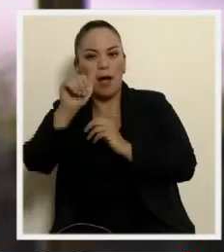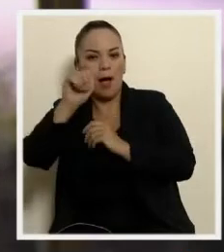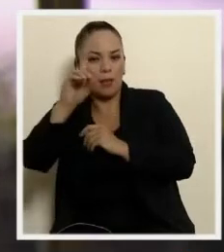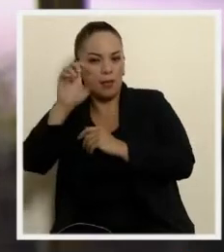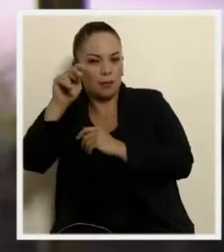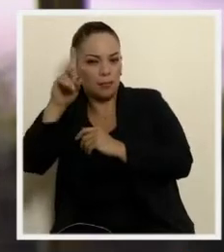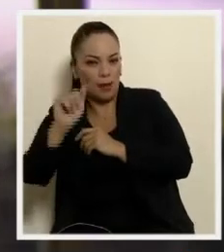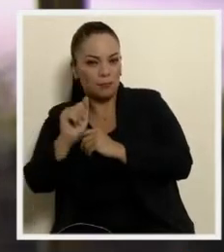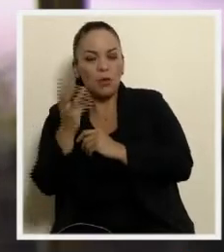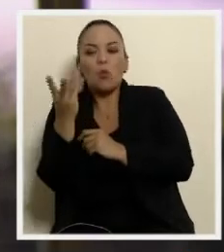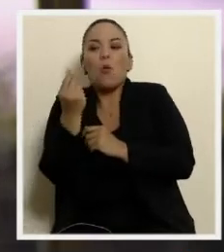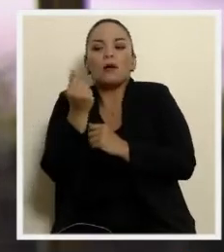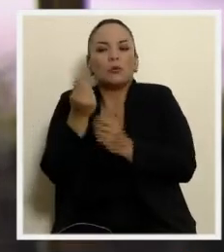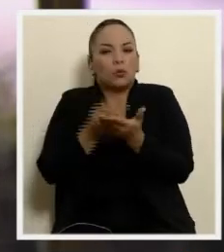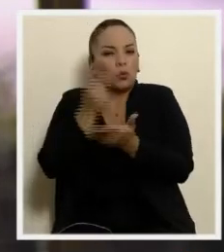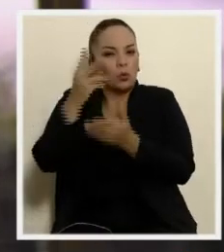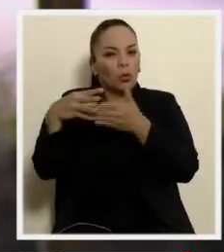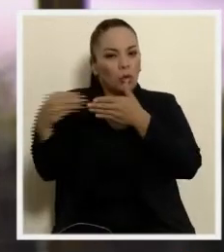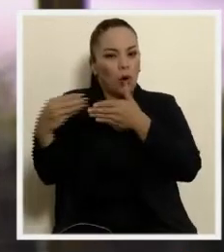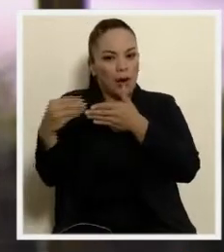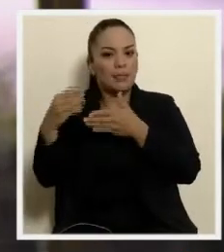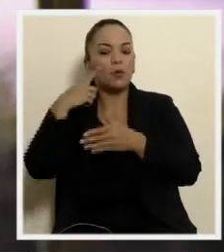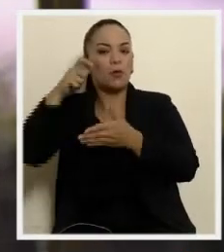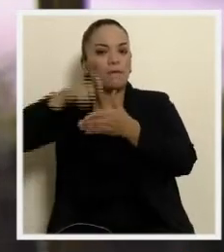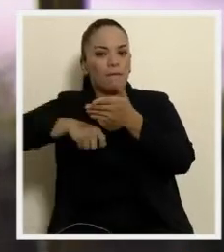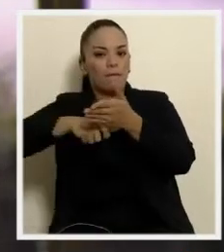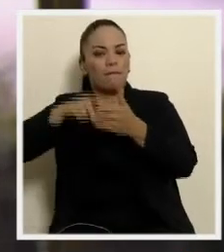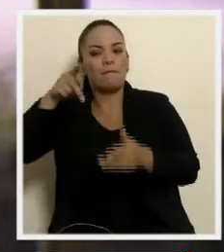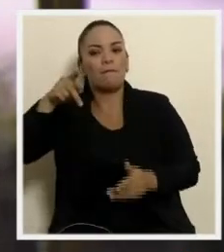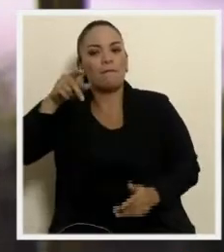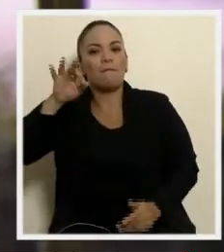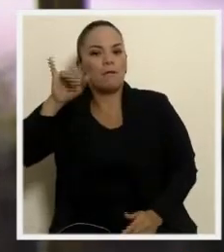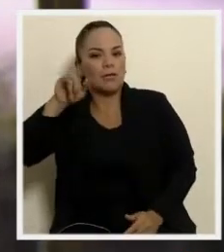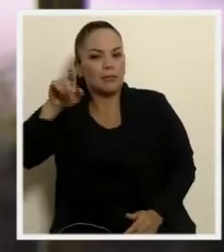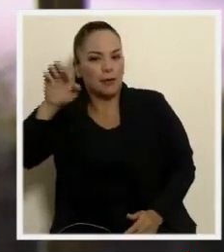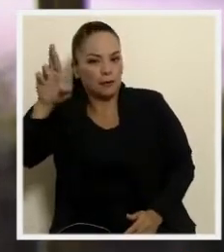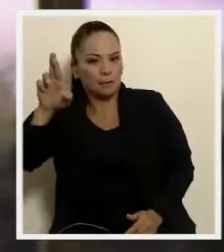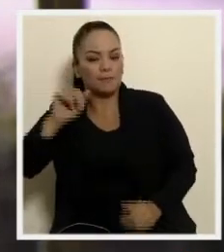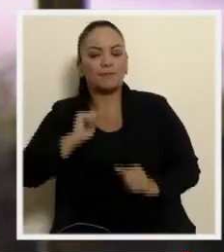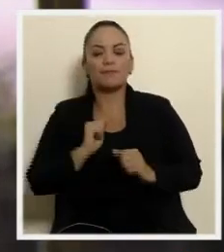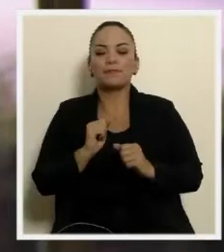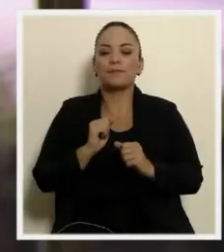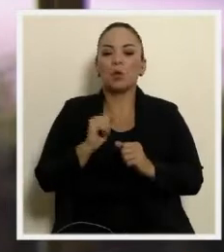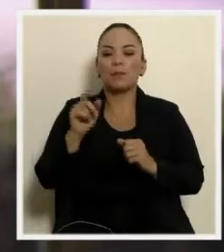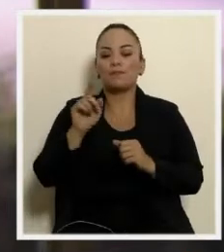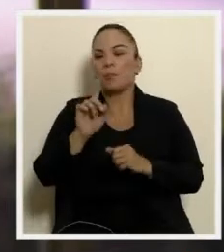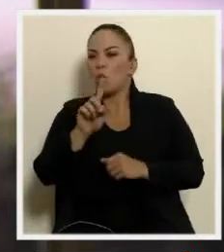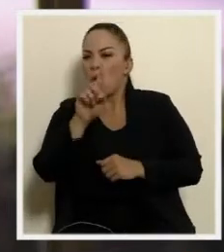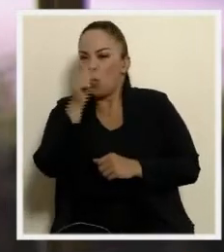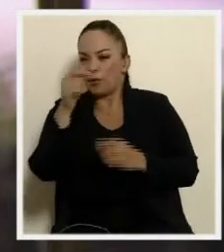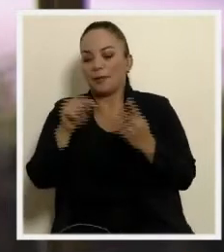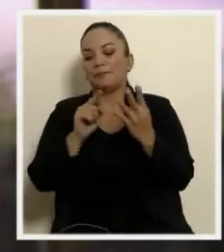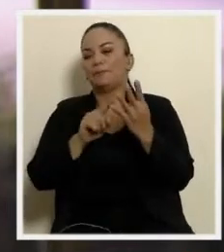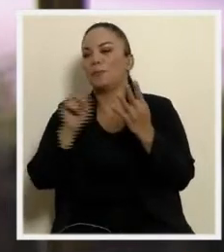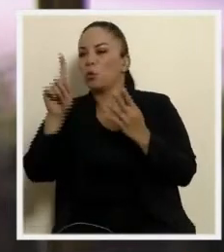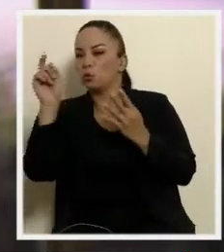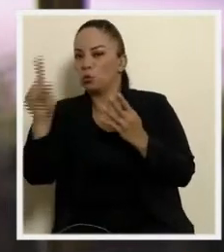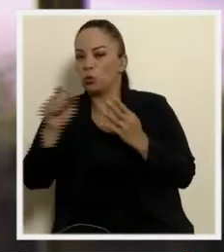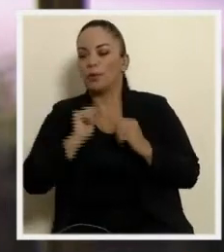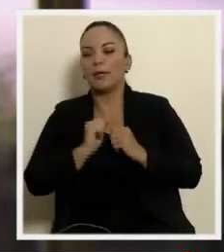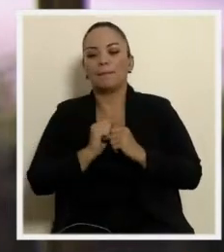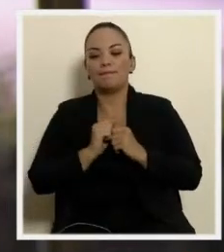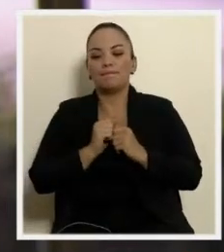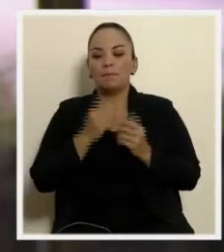dólares del contrato con la firma Pfizer. Y una consulta adicional, don Alexander, dentro de este marco de